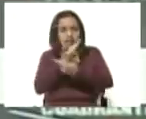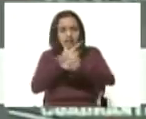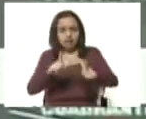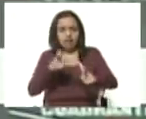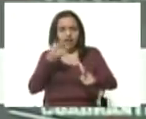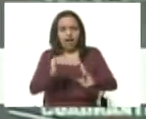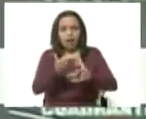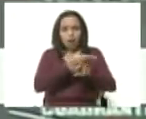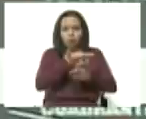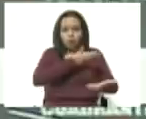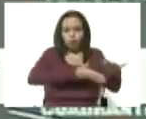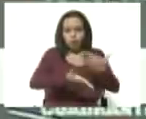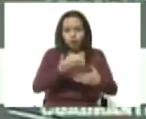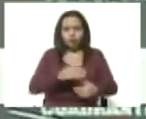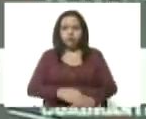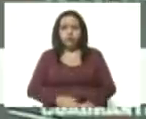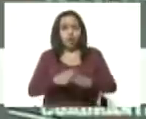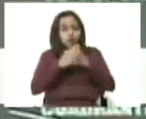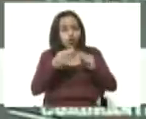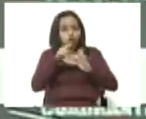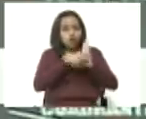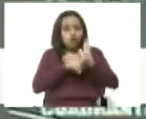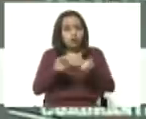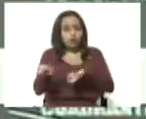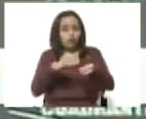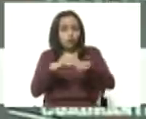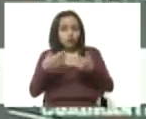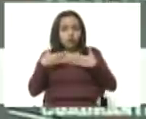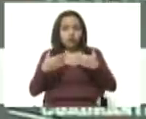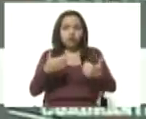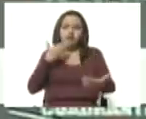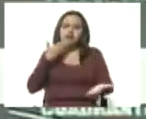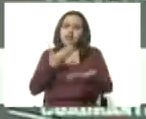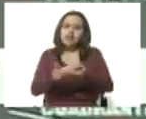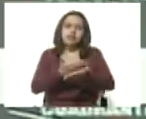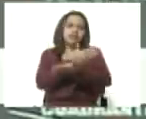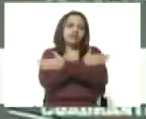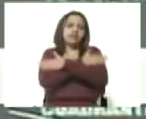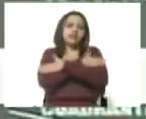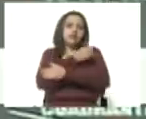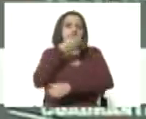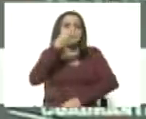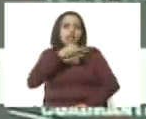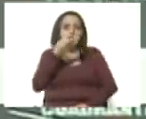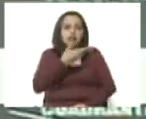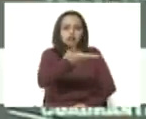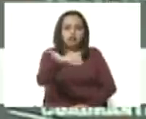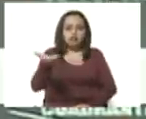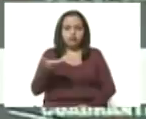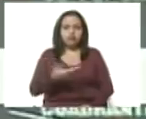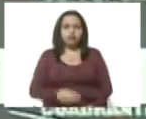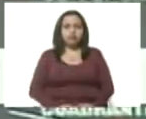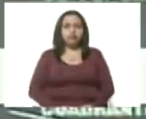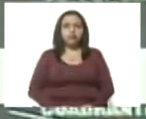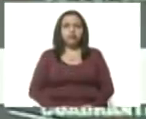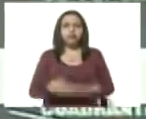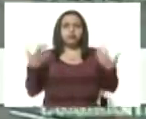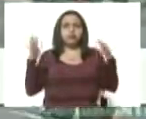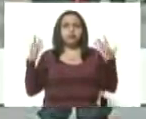prevención, todas las medidas de control. Gracias, felicitaciones, buenas tardes para todos.